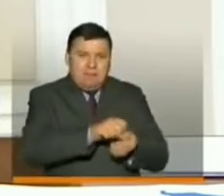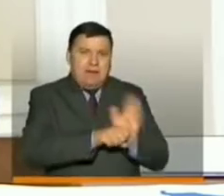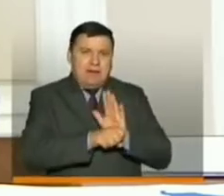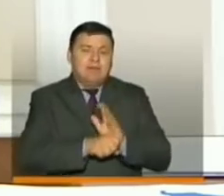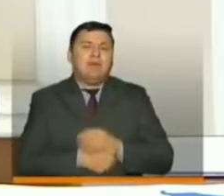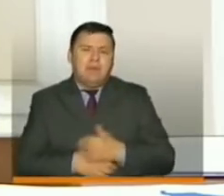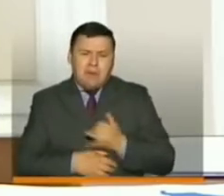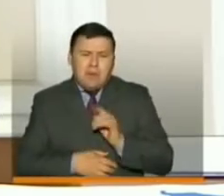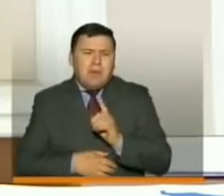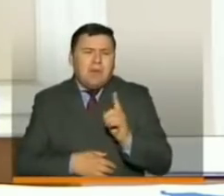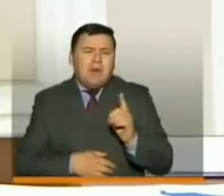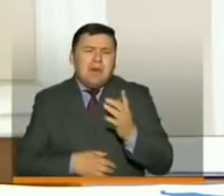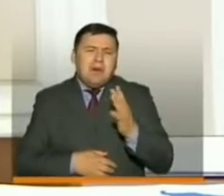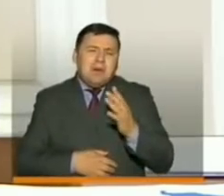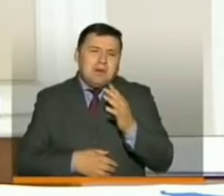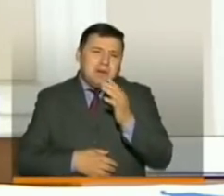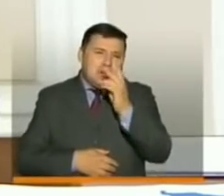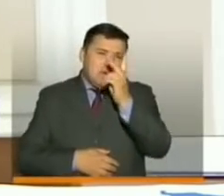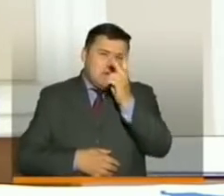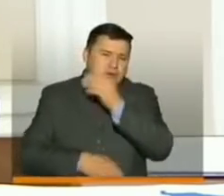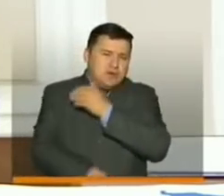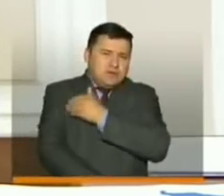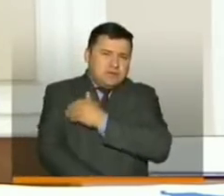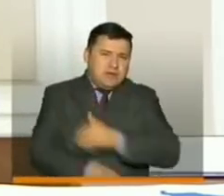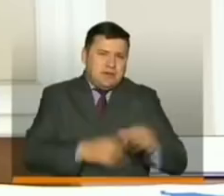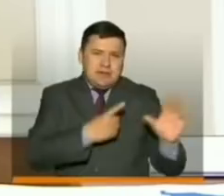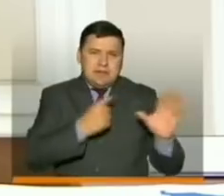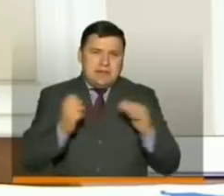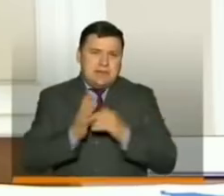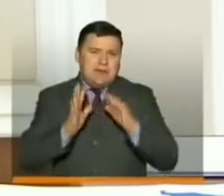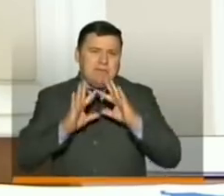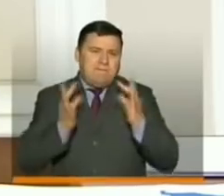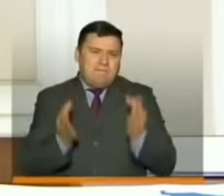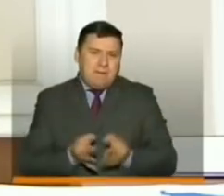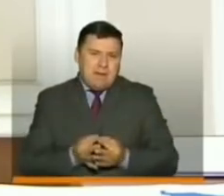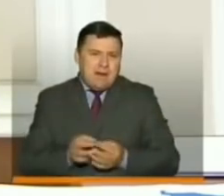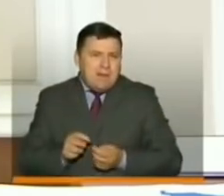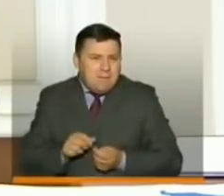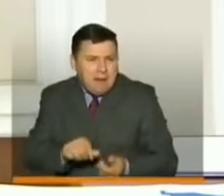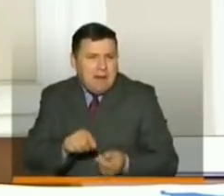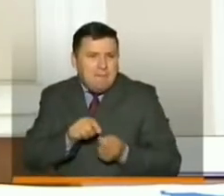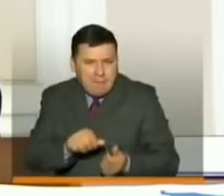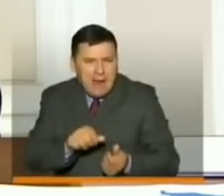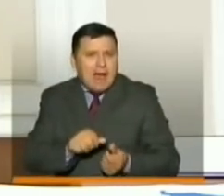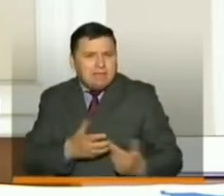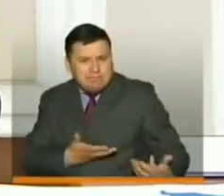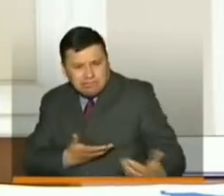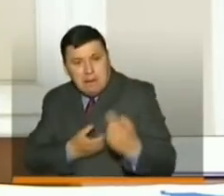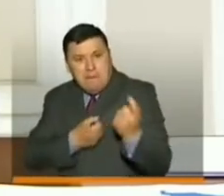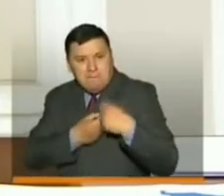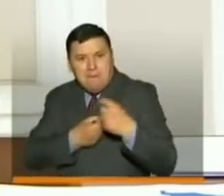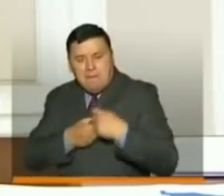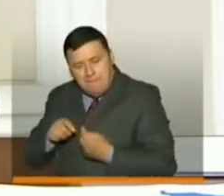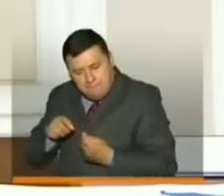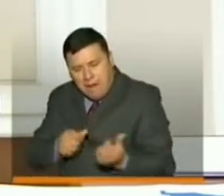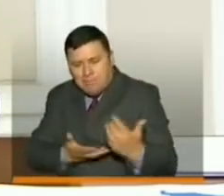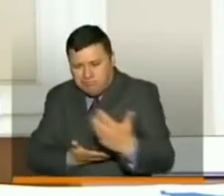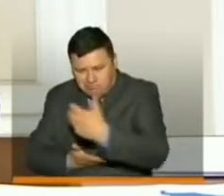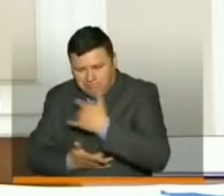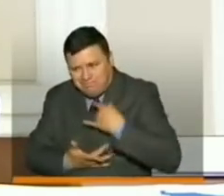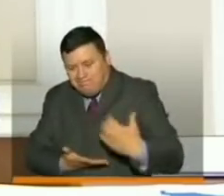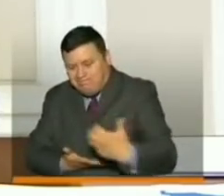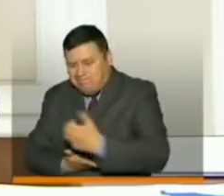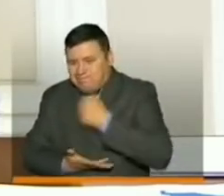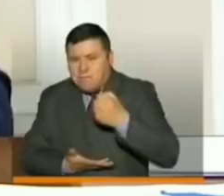le ha llegado a cerca de 2 millones 600 mil familias seguimos creciendo para poder llegar rápidamente a esos